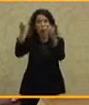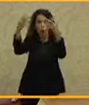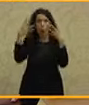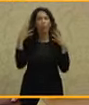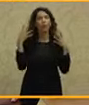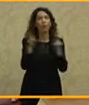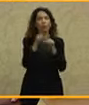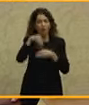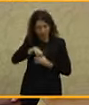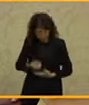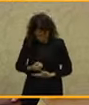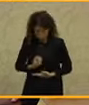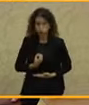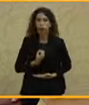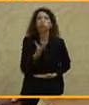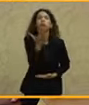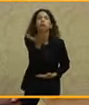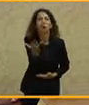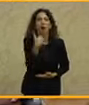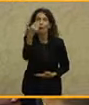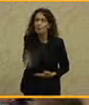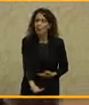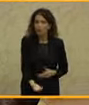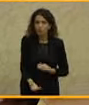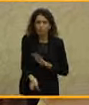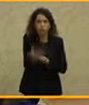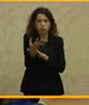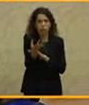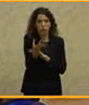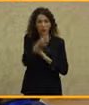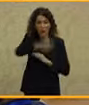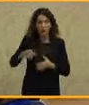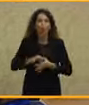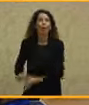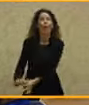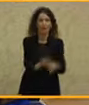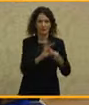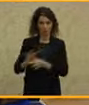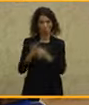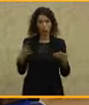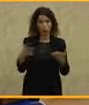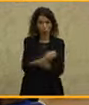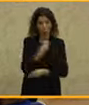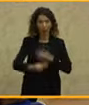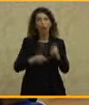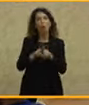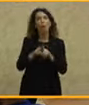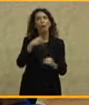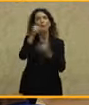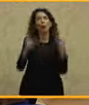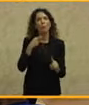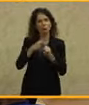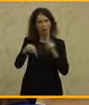fluye desde dentro, sucede algo grande: la conexión entre las personas. Si entre todos actuamos de forma positiva